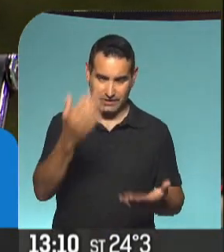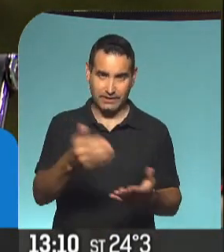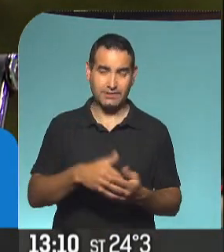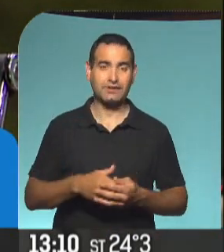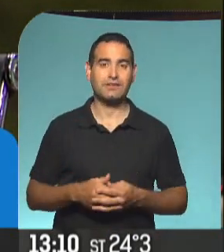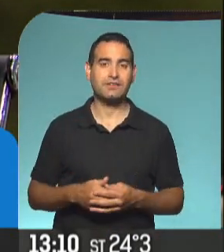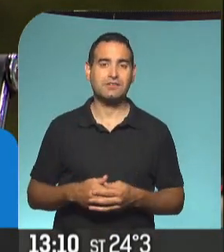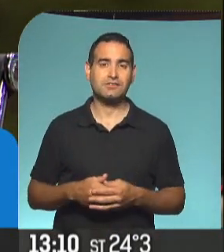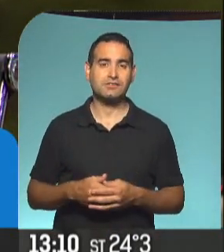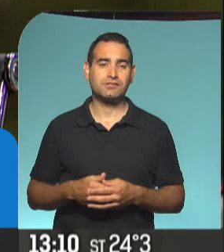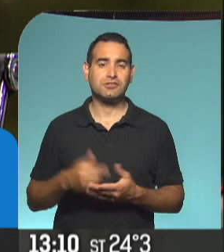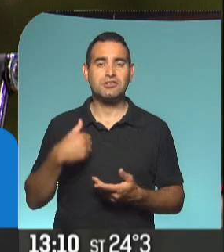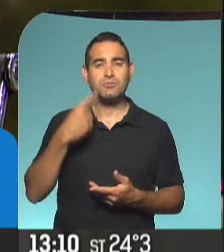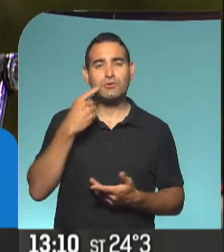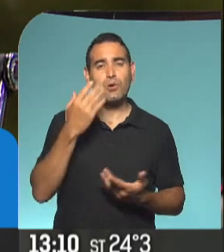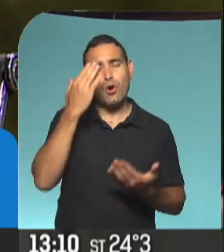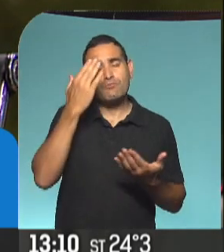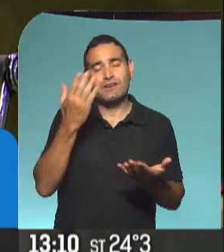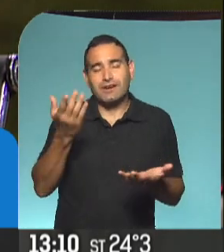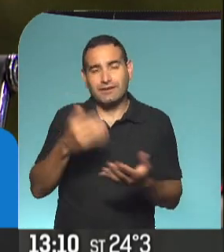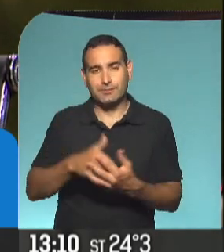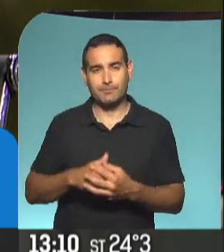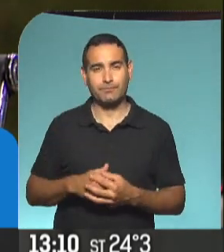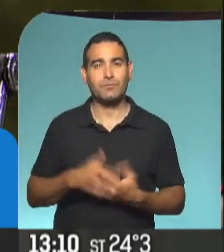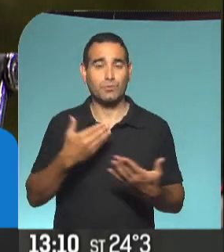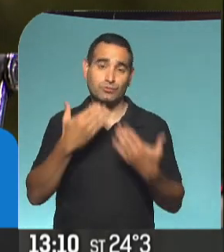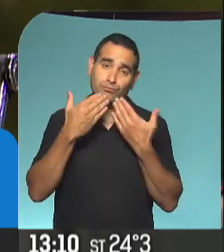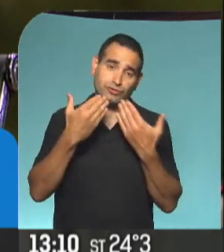yo lo tomo como eso, como un homenaje más. Por eso lo